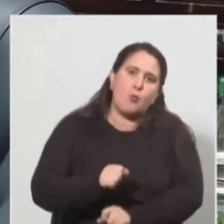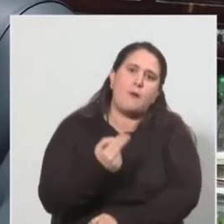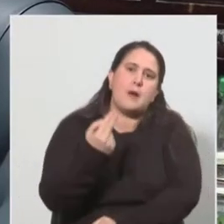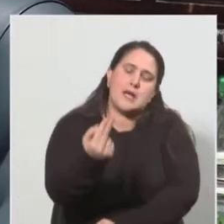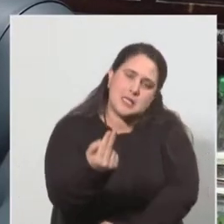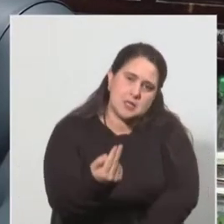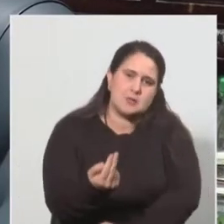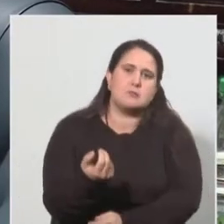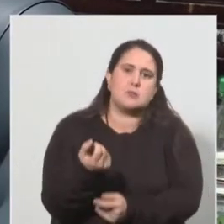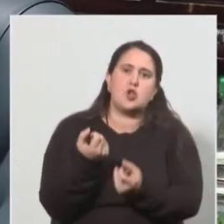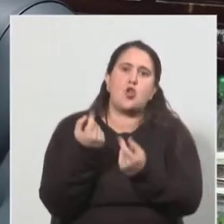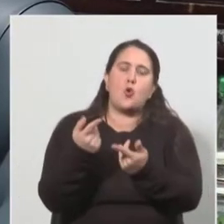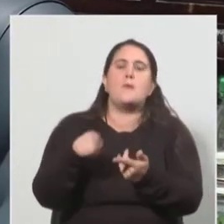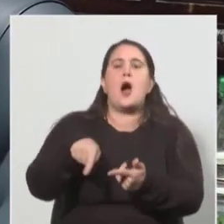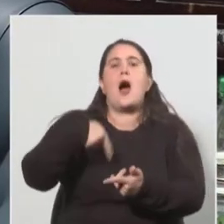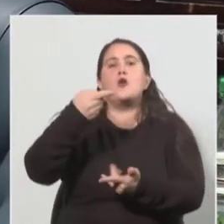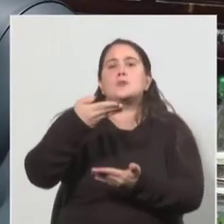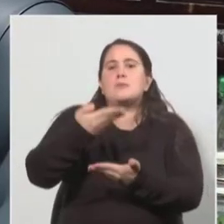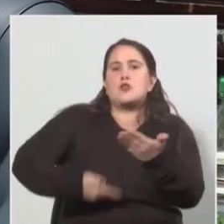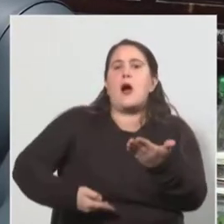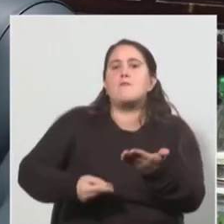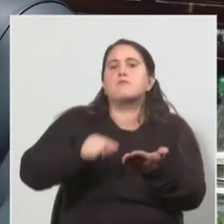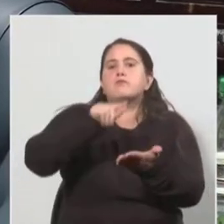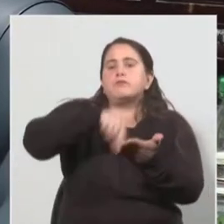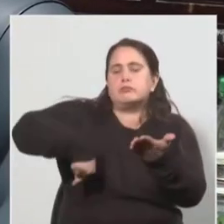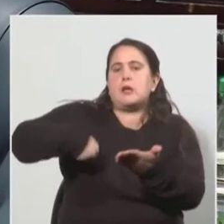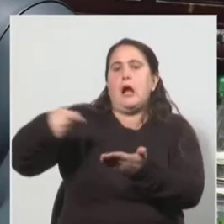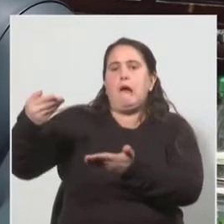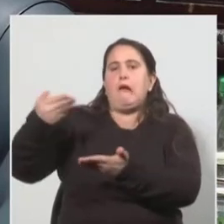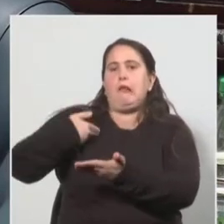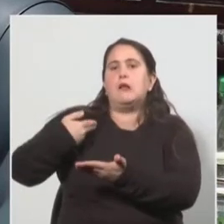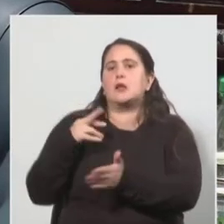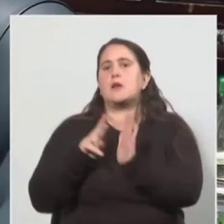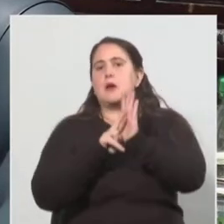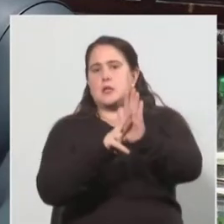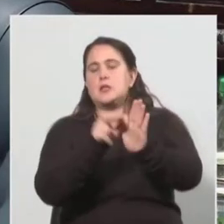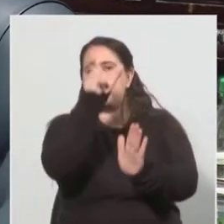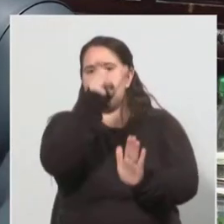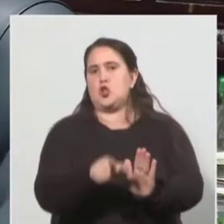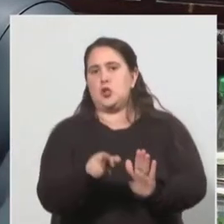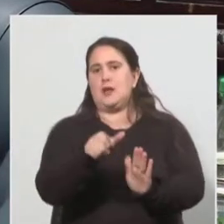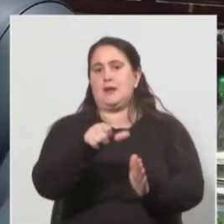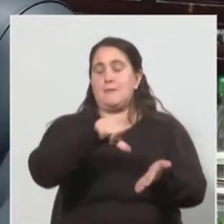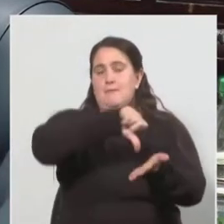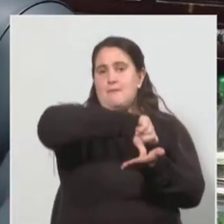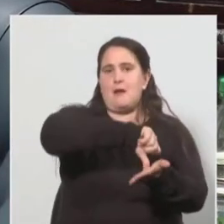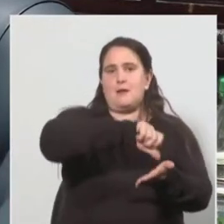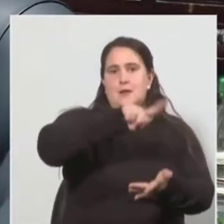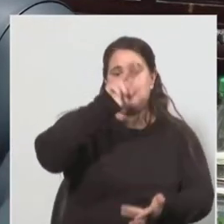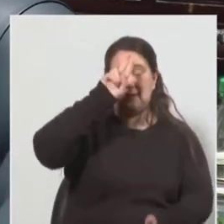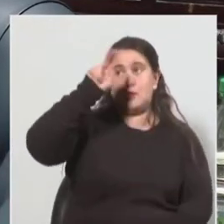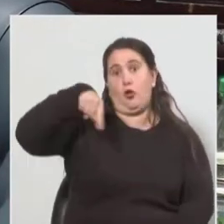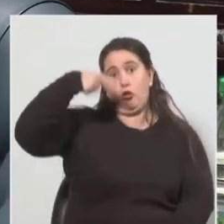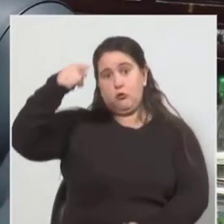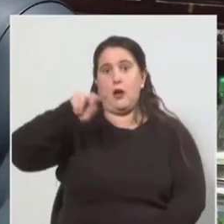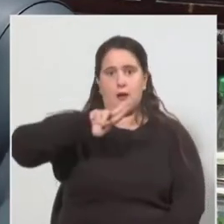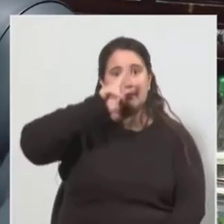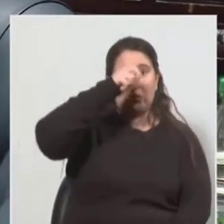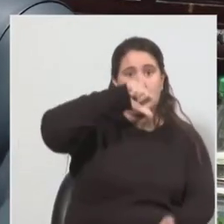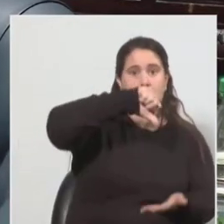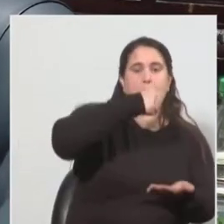a entregar el documento a un apoderado de la persona en el Uruguay, cuando existan